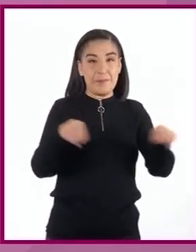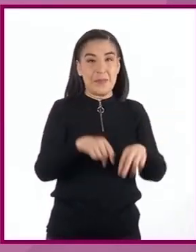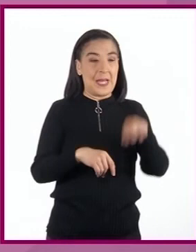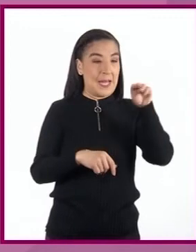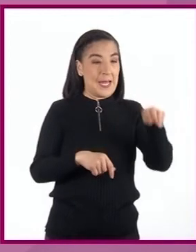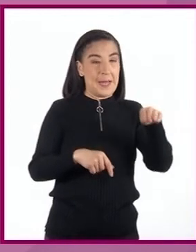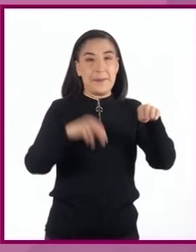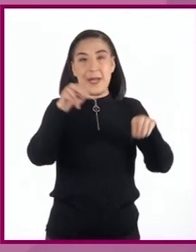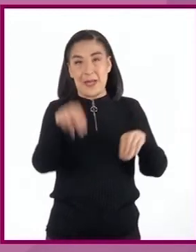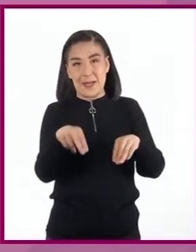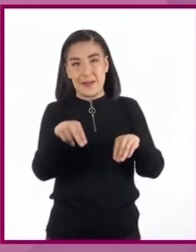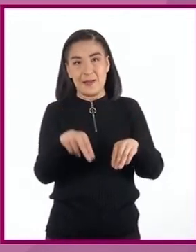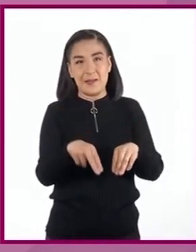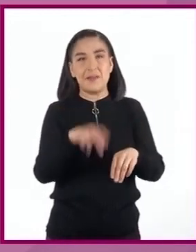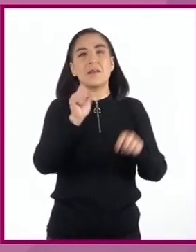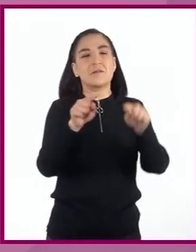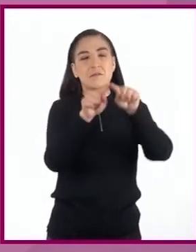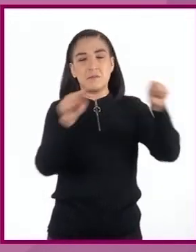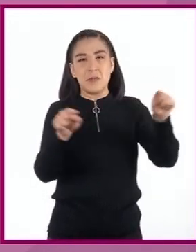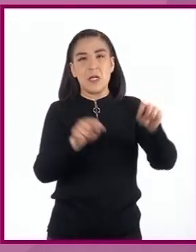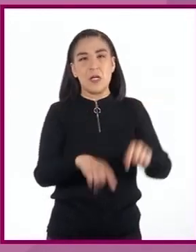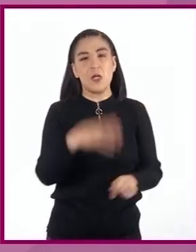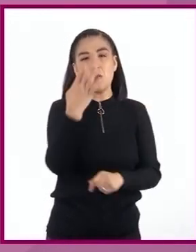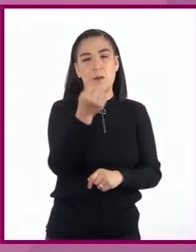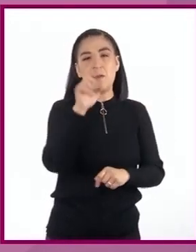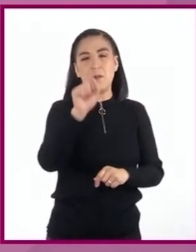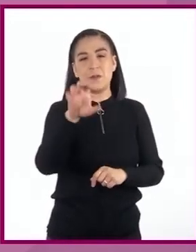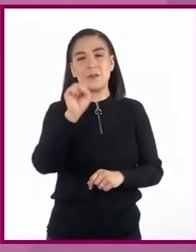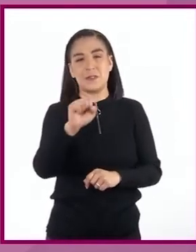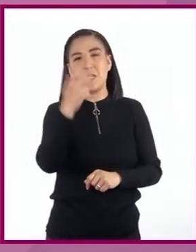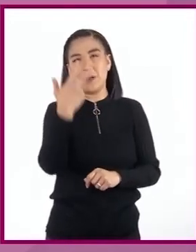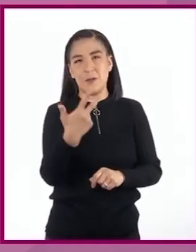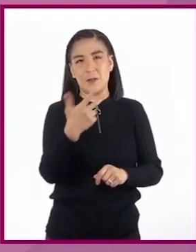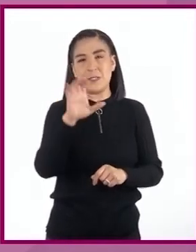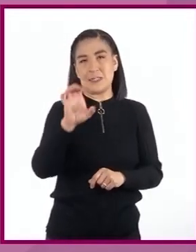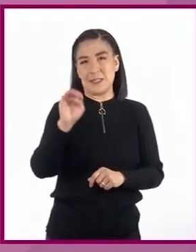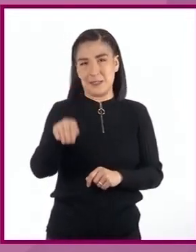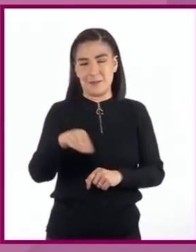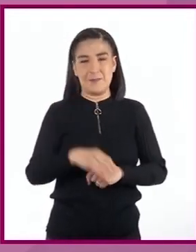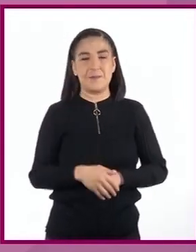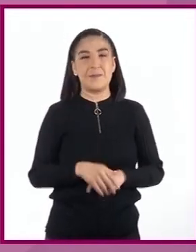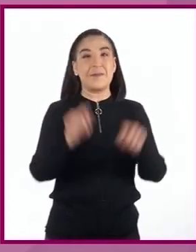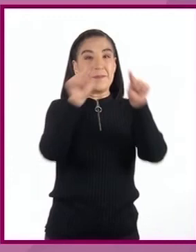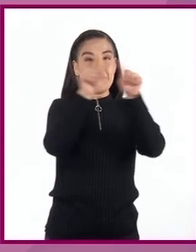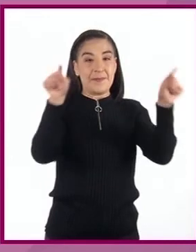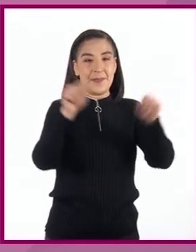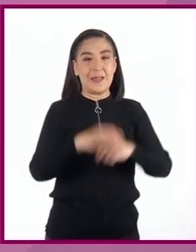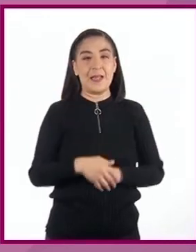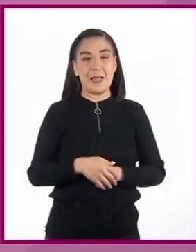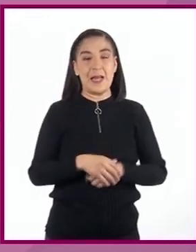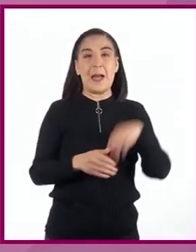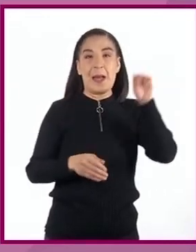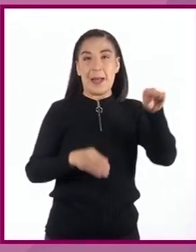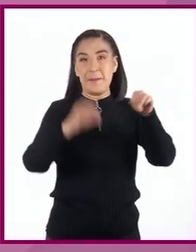MN una longitud de 9.68 centímetros y el lado